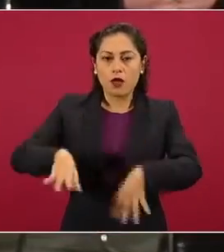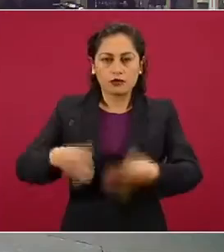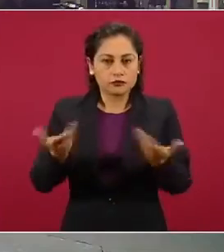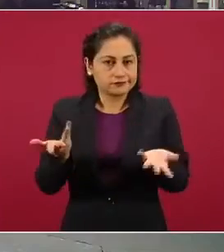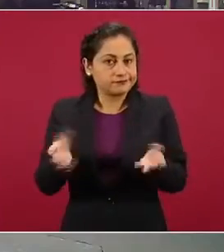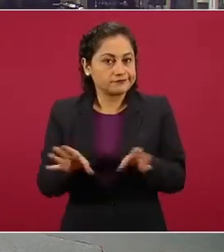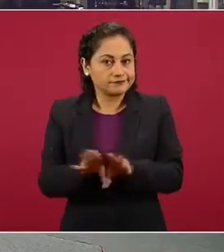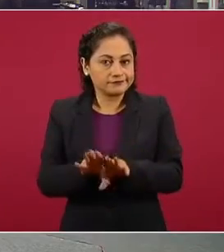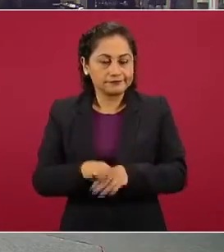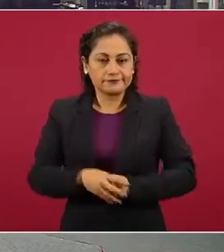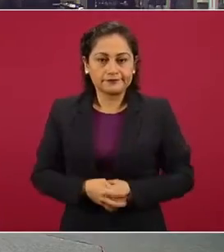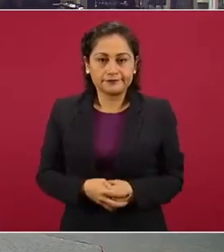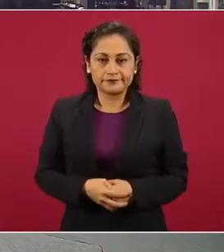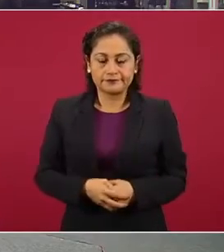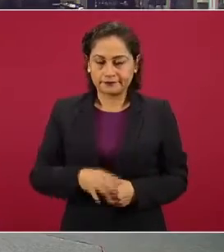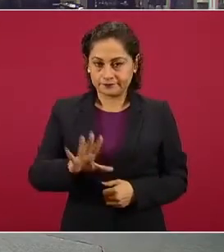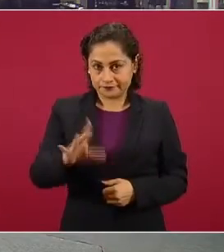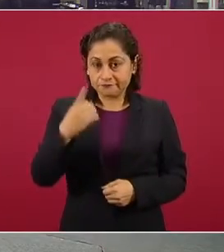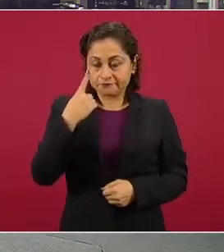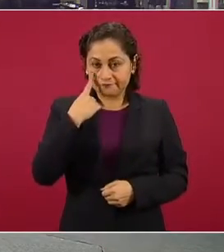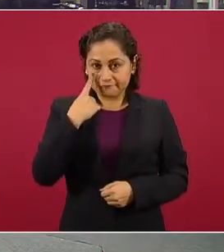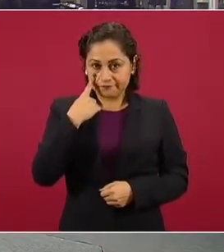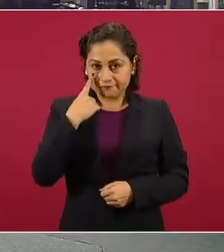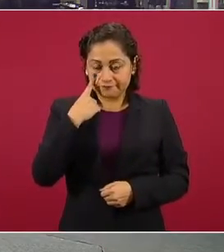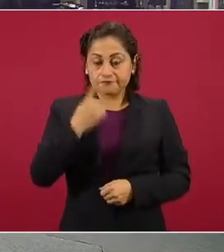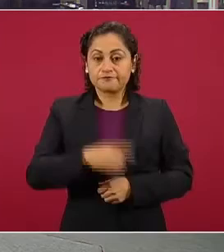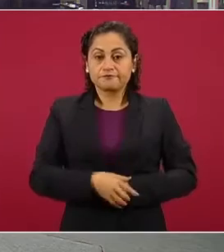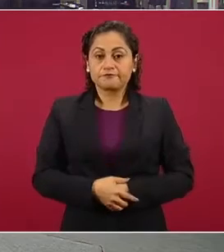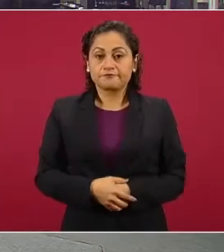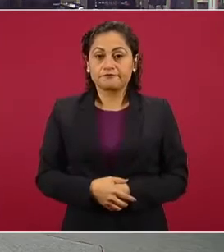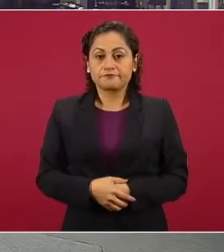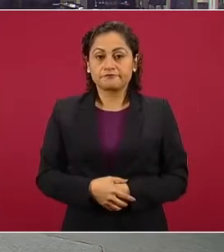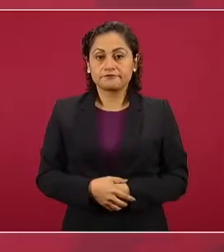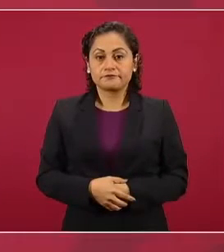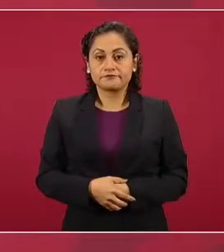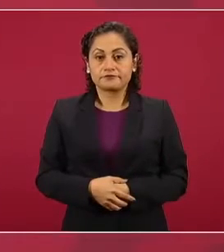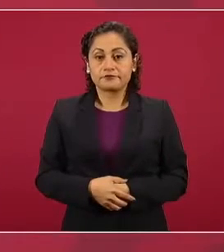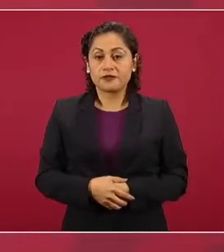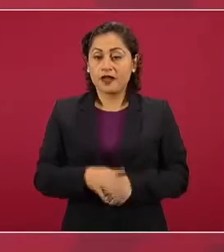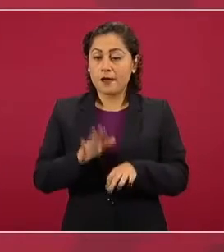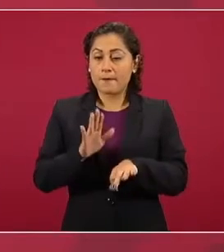básicamente. Mire, lo más importante es la libertad.